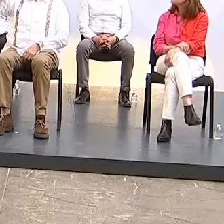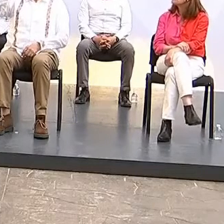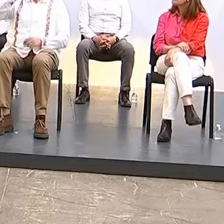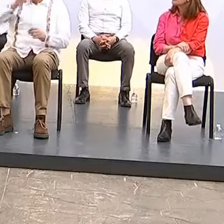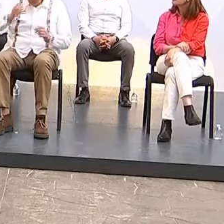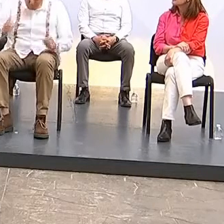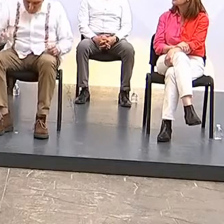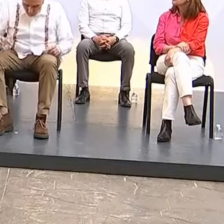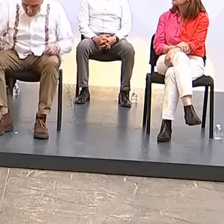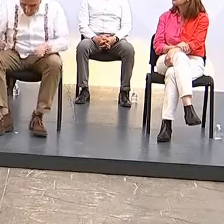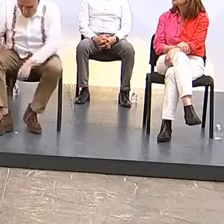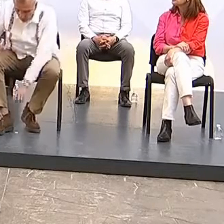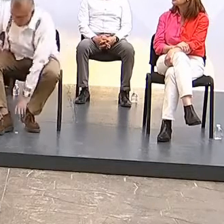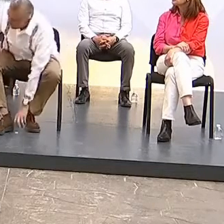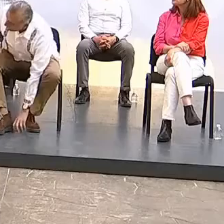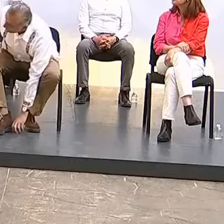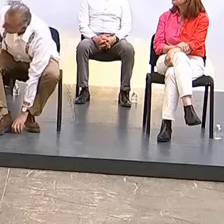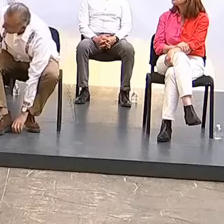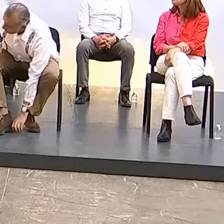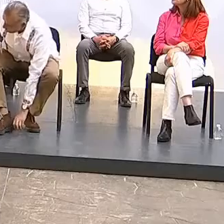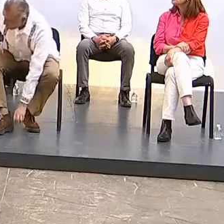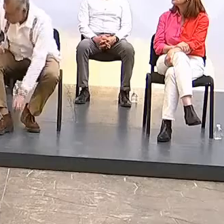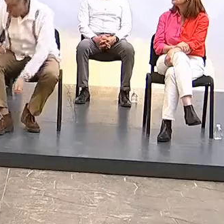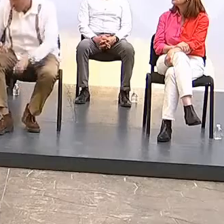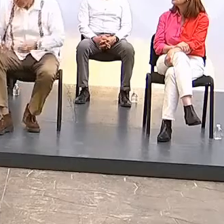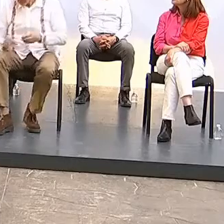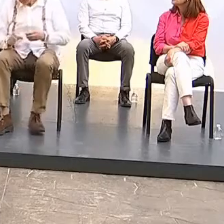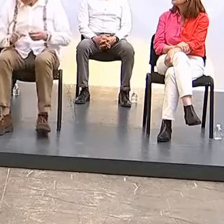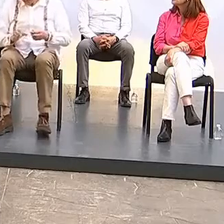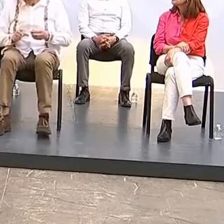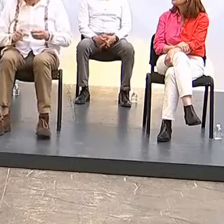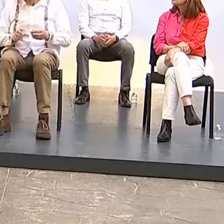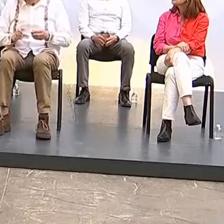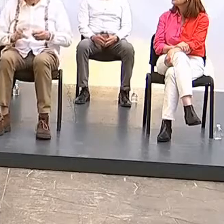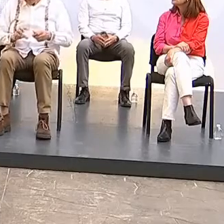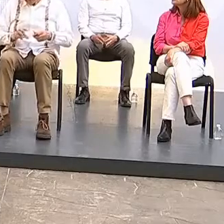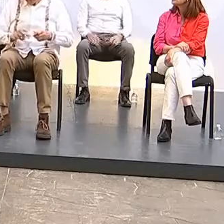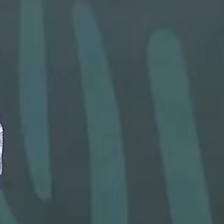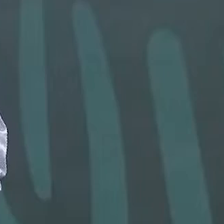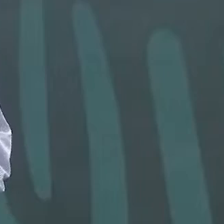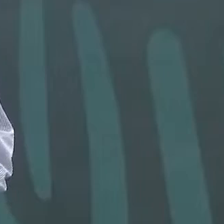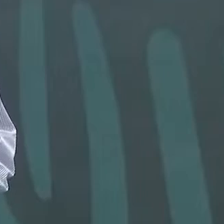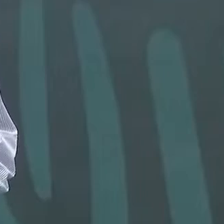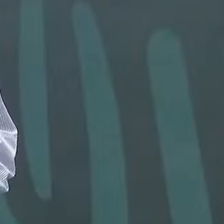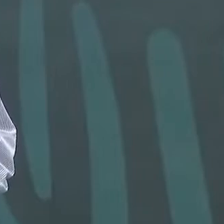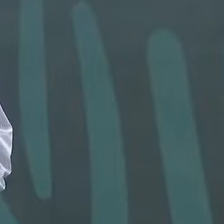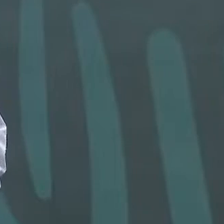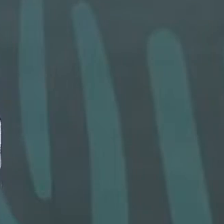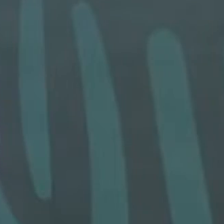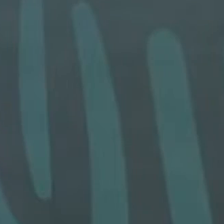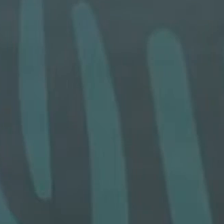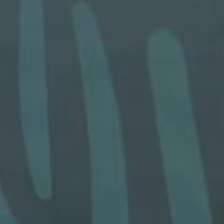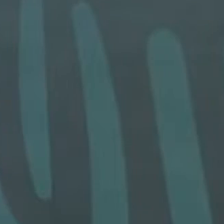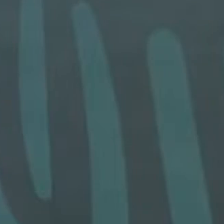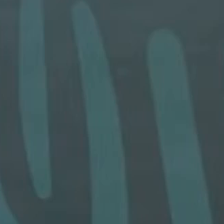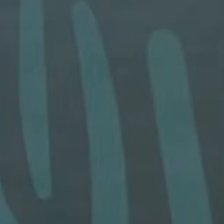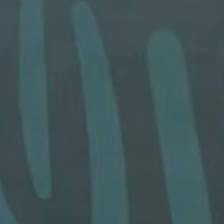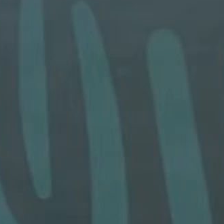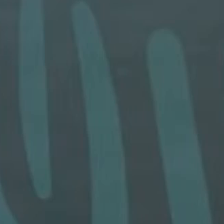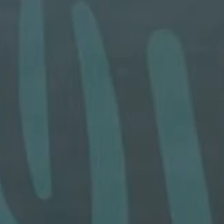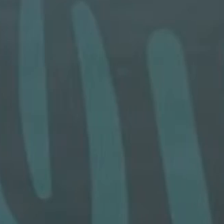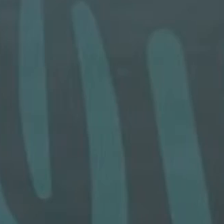ustedes, como lo mencionó el gobernador Jaime Bonilla. Este es